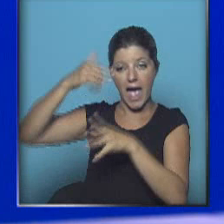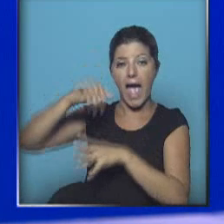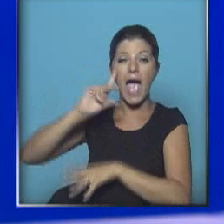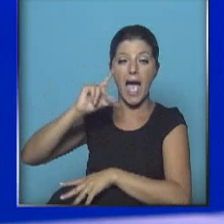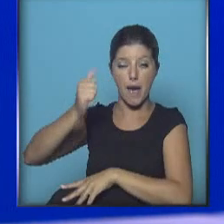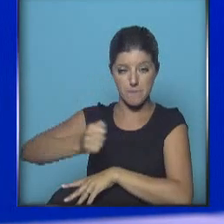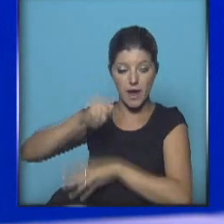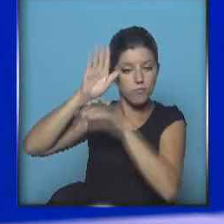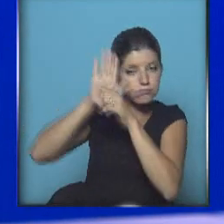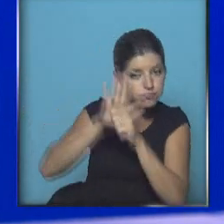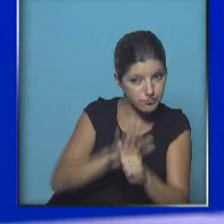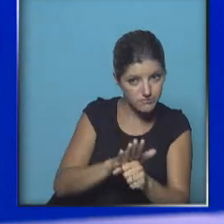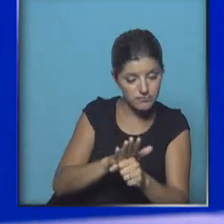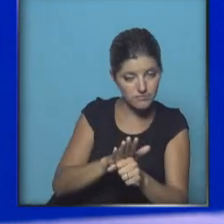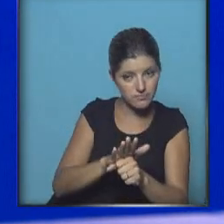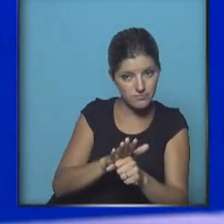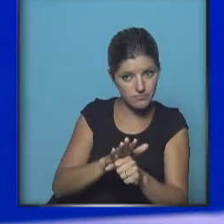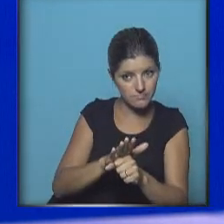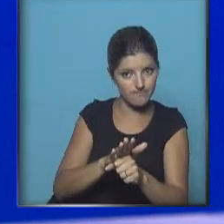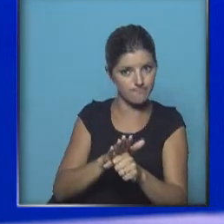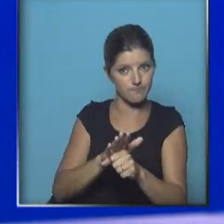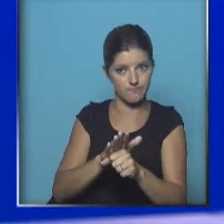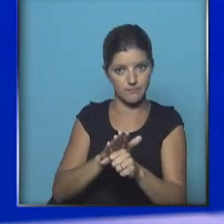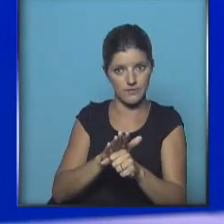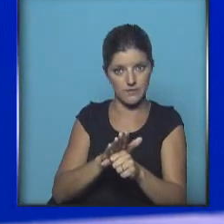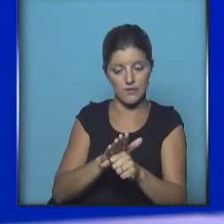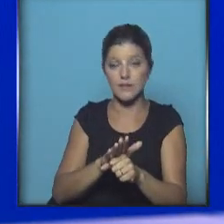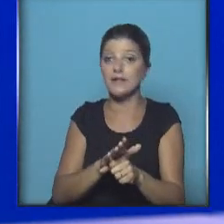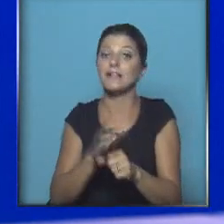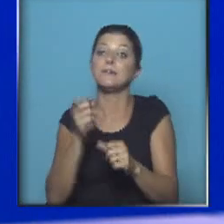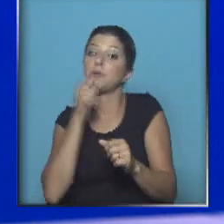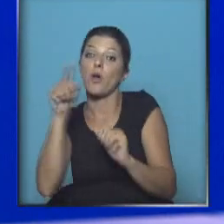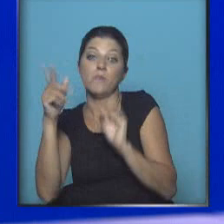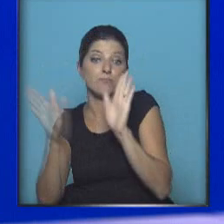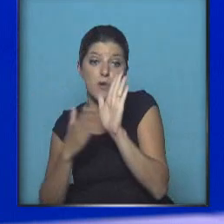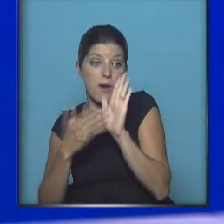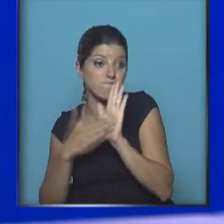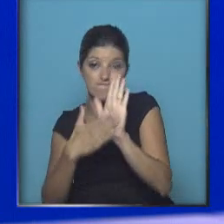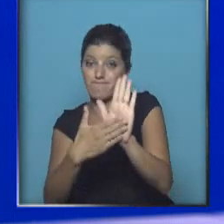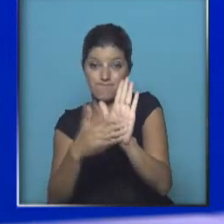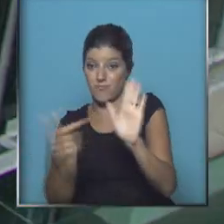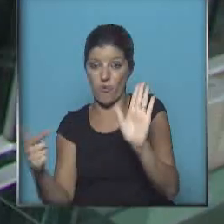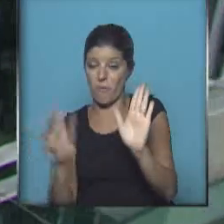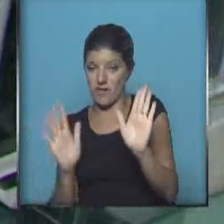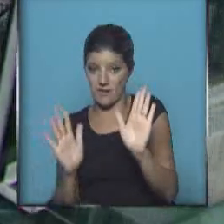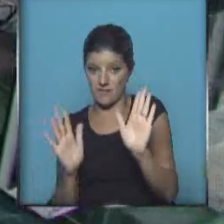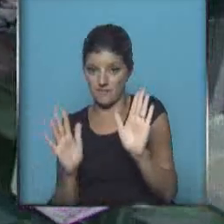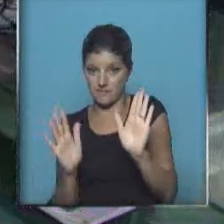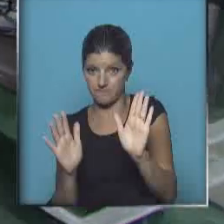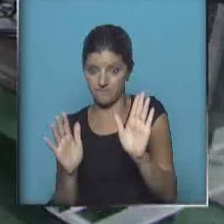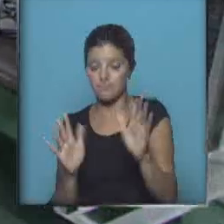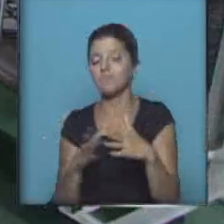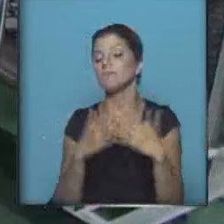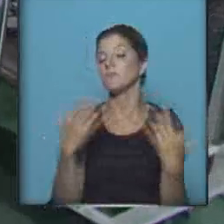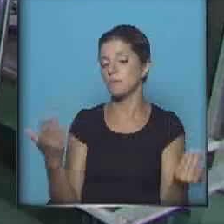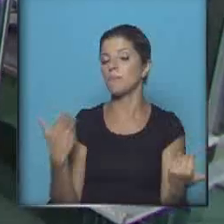atentado terrorista de la historia argentina, sin suministrar las pruebas al respecto. Claro, uno